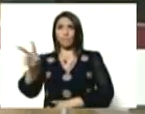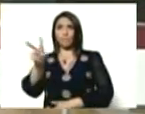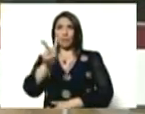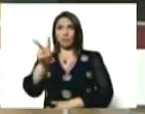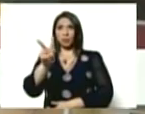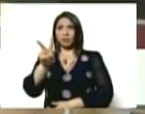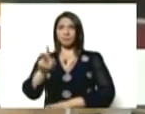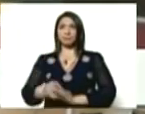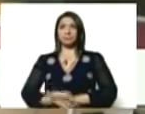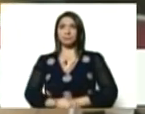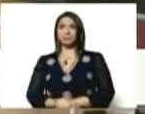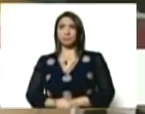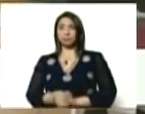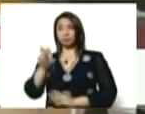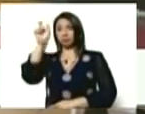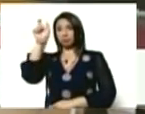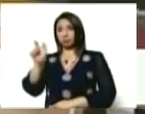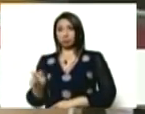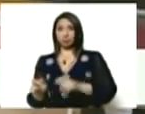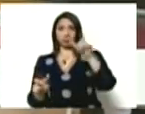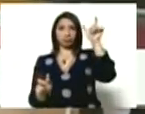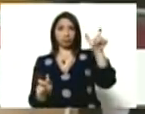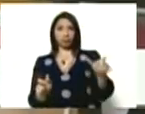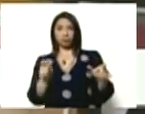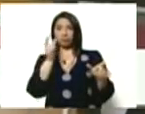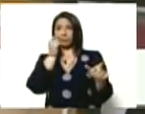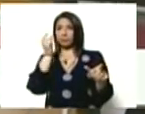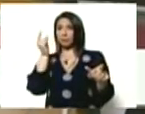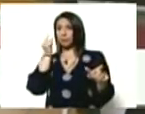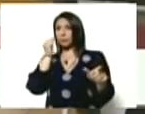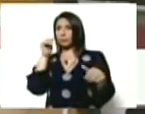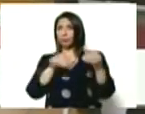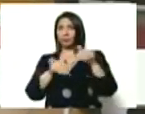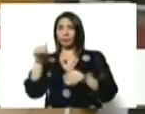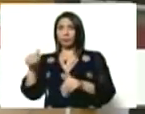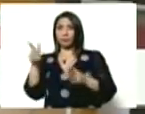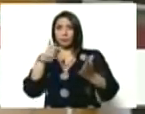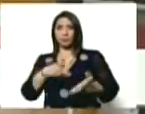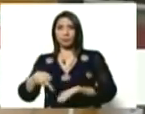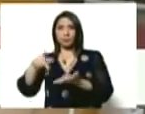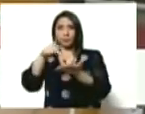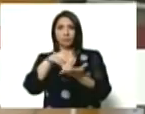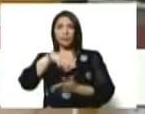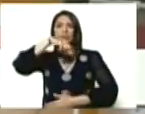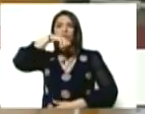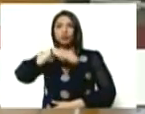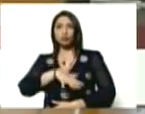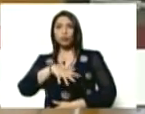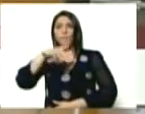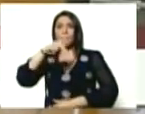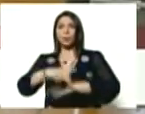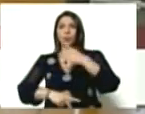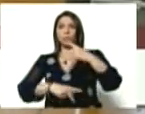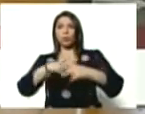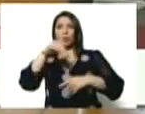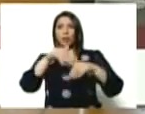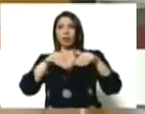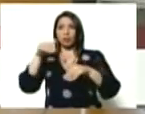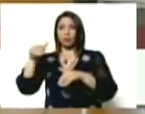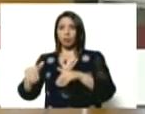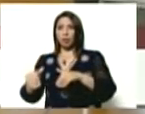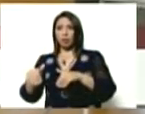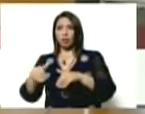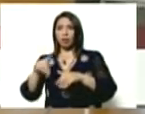nacional. Ciudadanas y ciudadanos electores que participarán en el histórico proceso electoral del